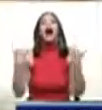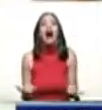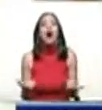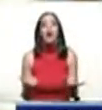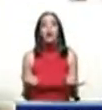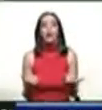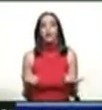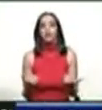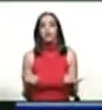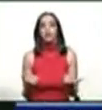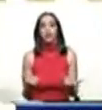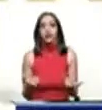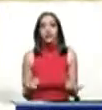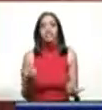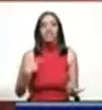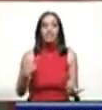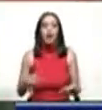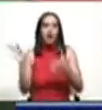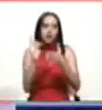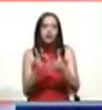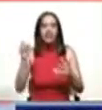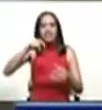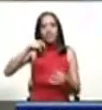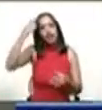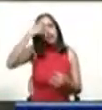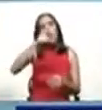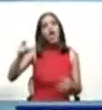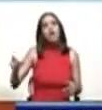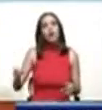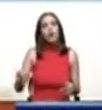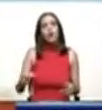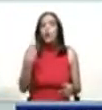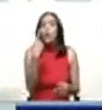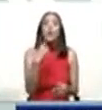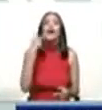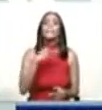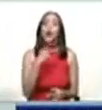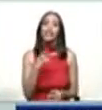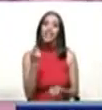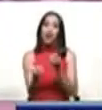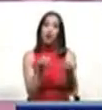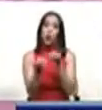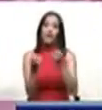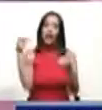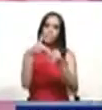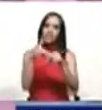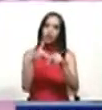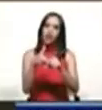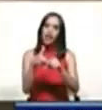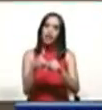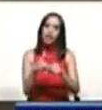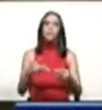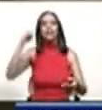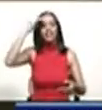distribuida en función de las necesidades del pueblo. Una política económica, petrolera y fiscal